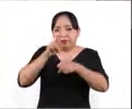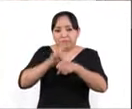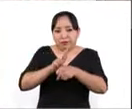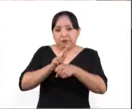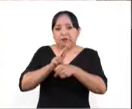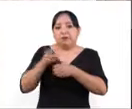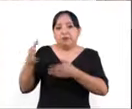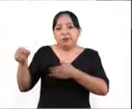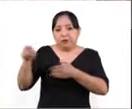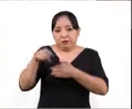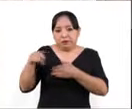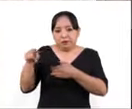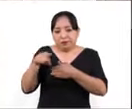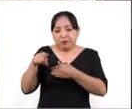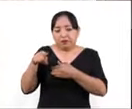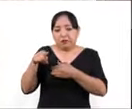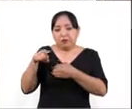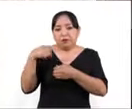estaba en campo.